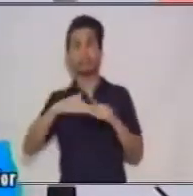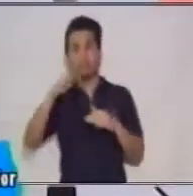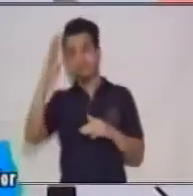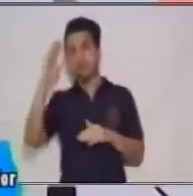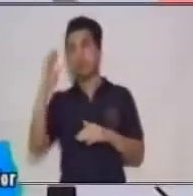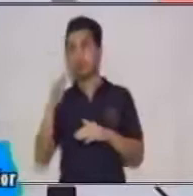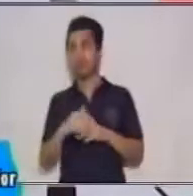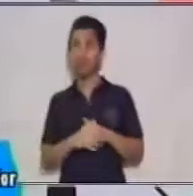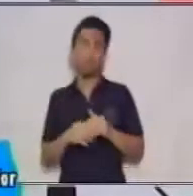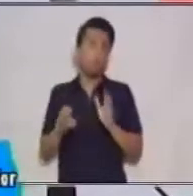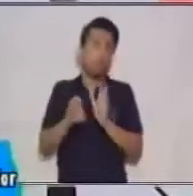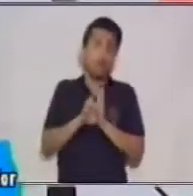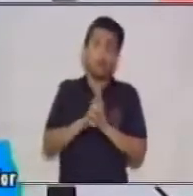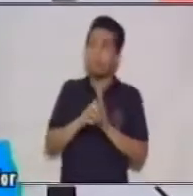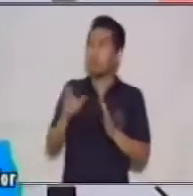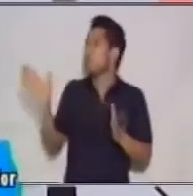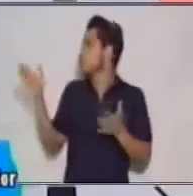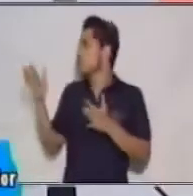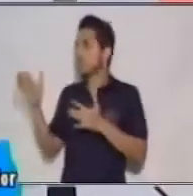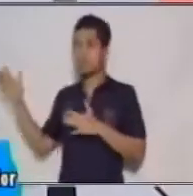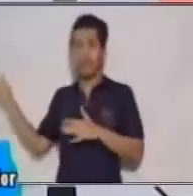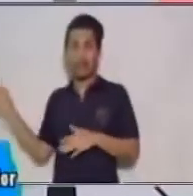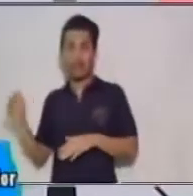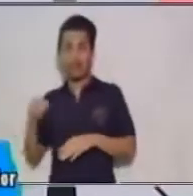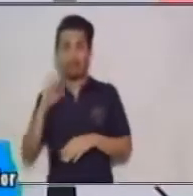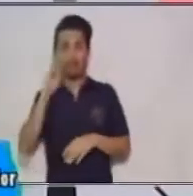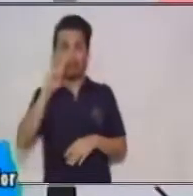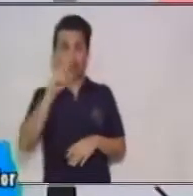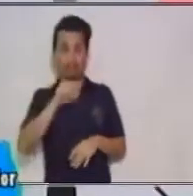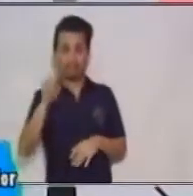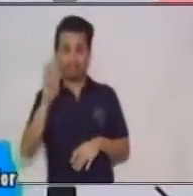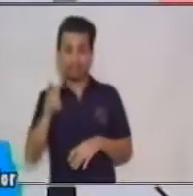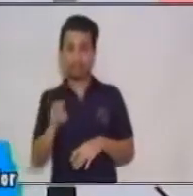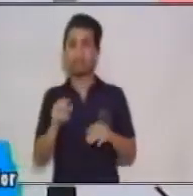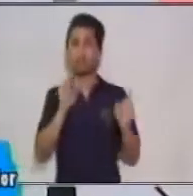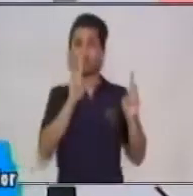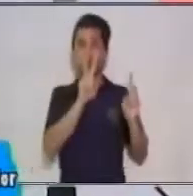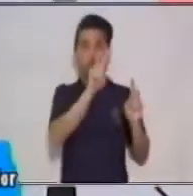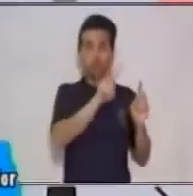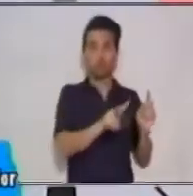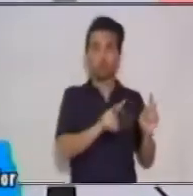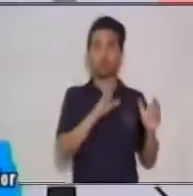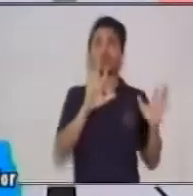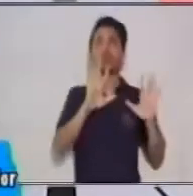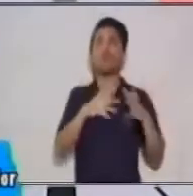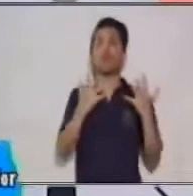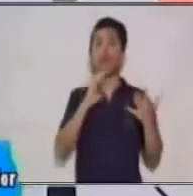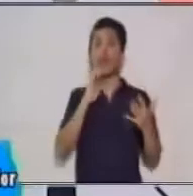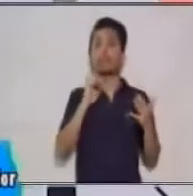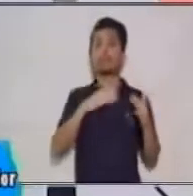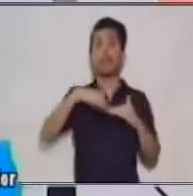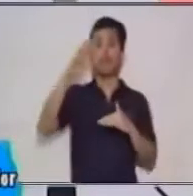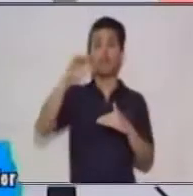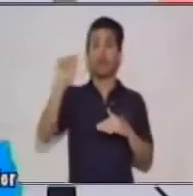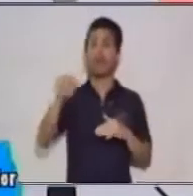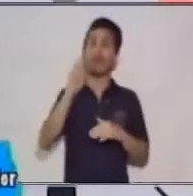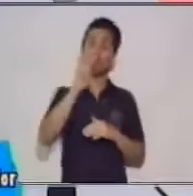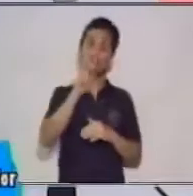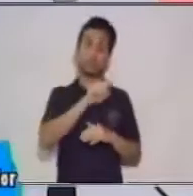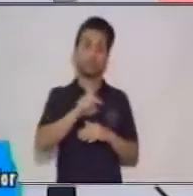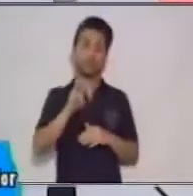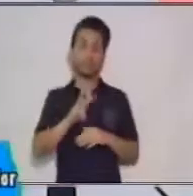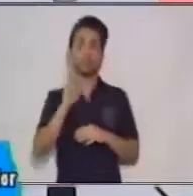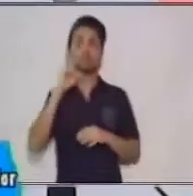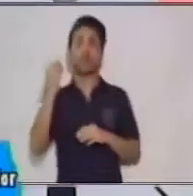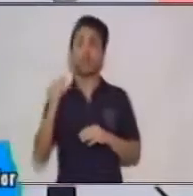no existiera esta fracción, solo estas dos, ¿cuál es la mayor? Es esta, porque esta tiene el numerador más